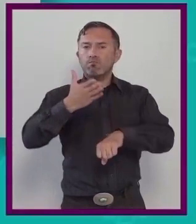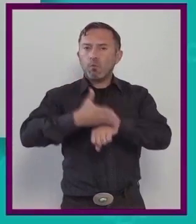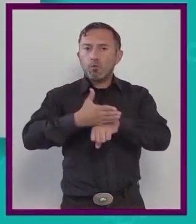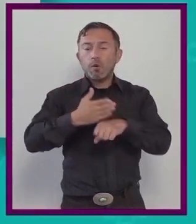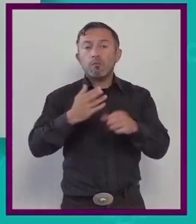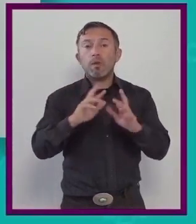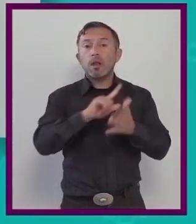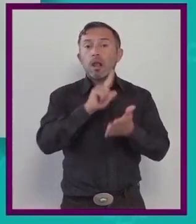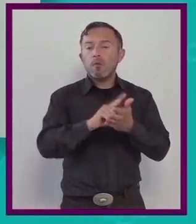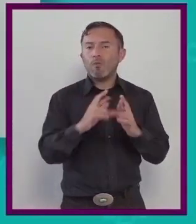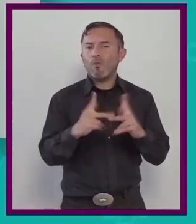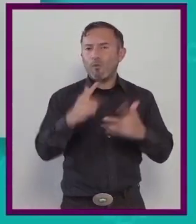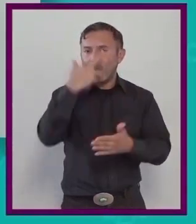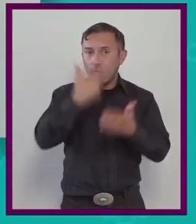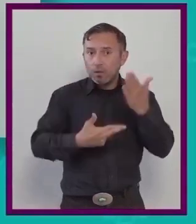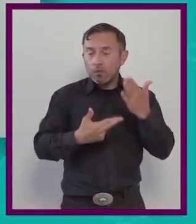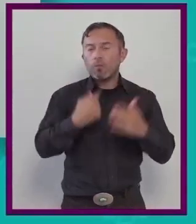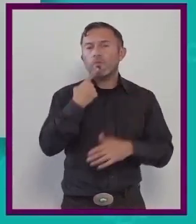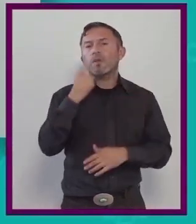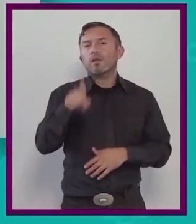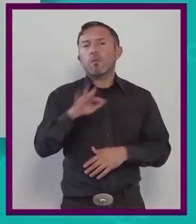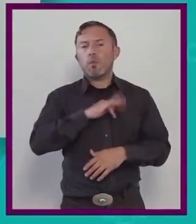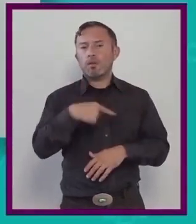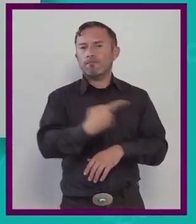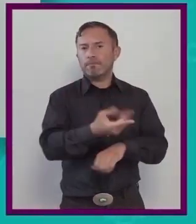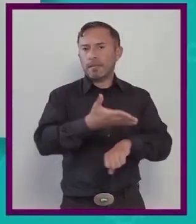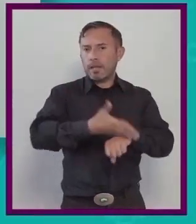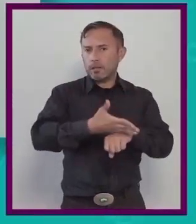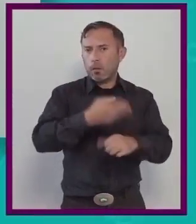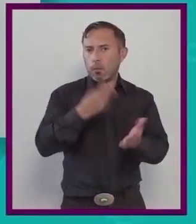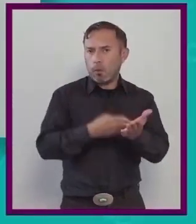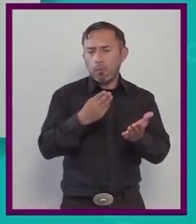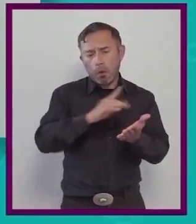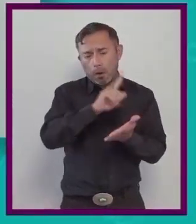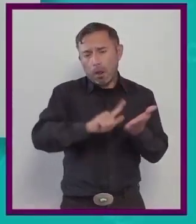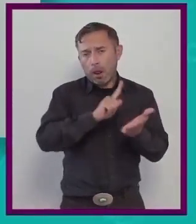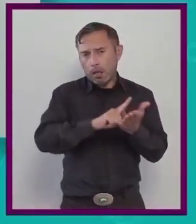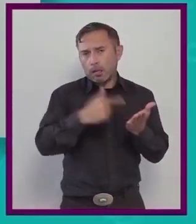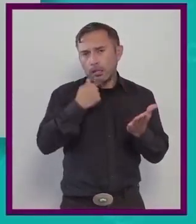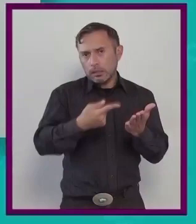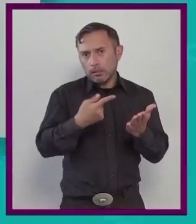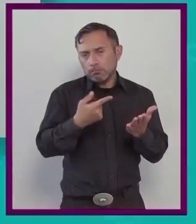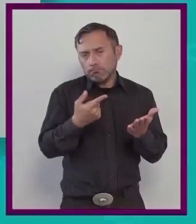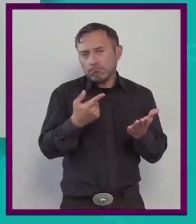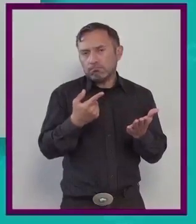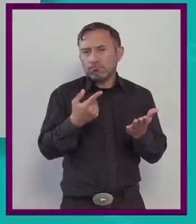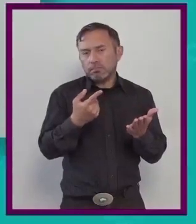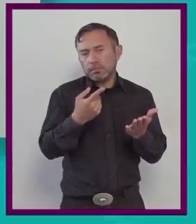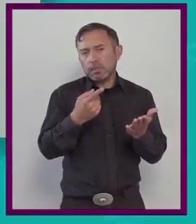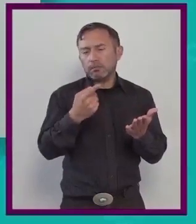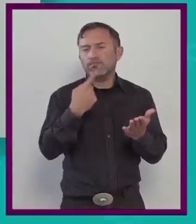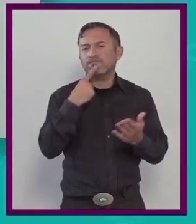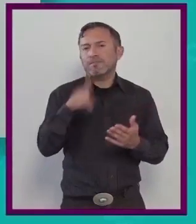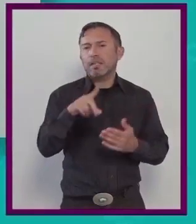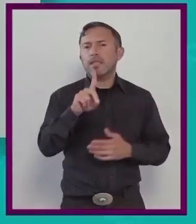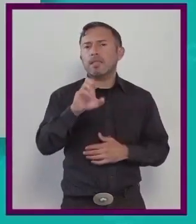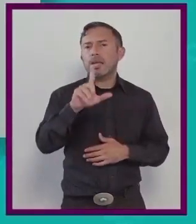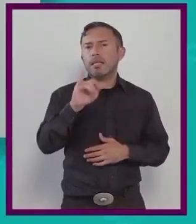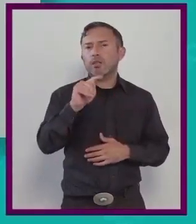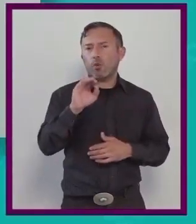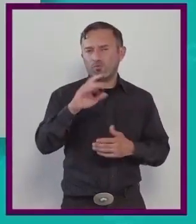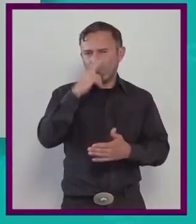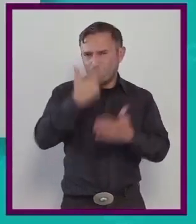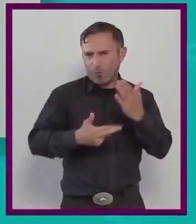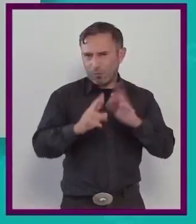investigación, sanción de los delitos y regula el poder punitivo del Estado para poder castigar el hecho que la ley señala como delito. Eso es a lo que nos